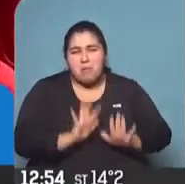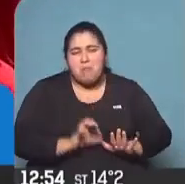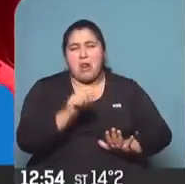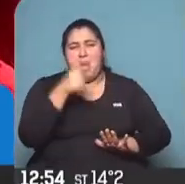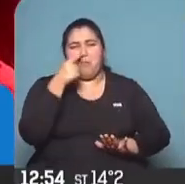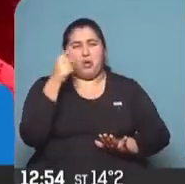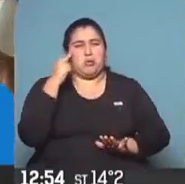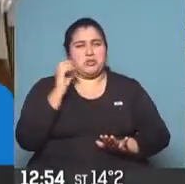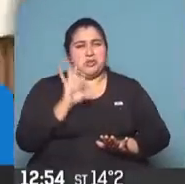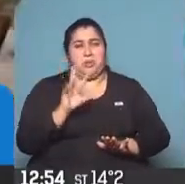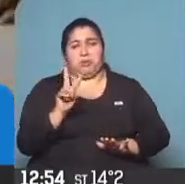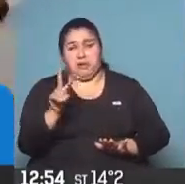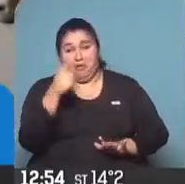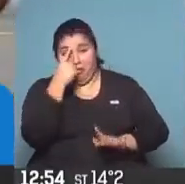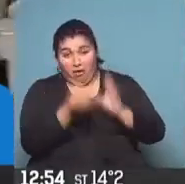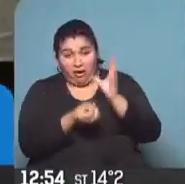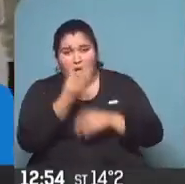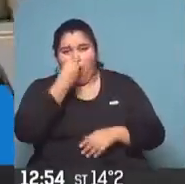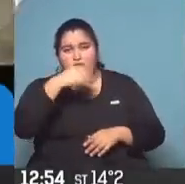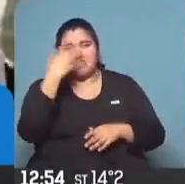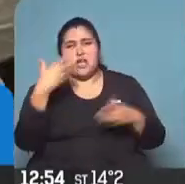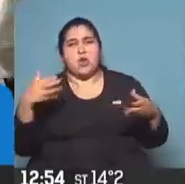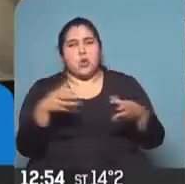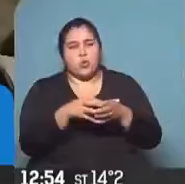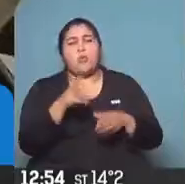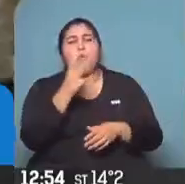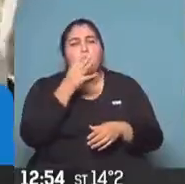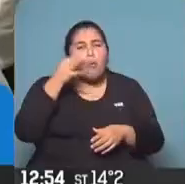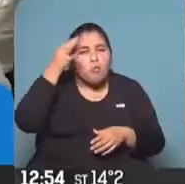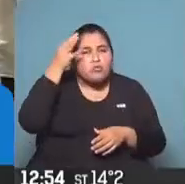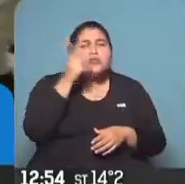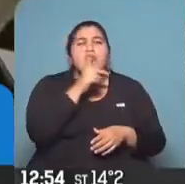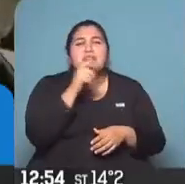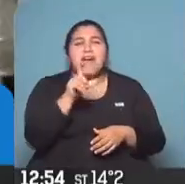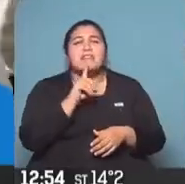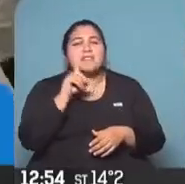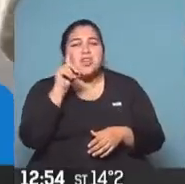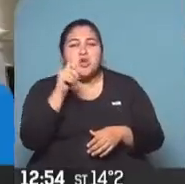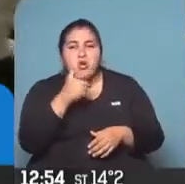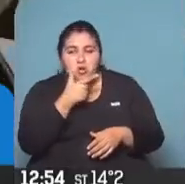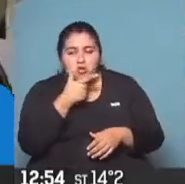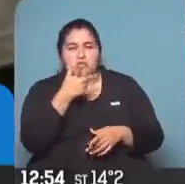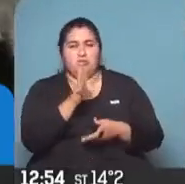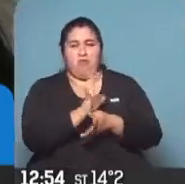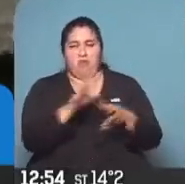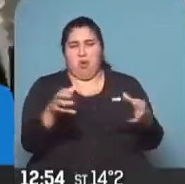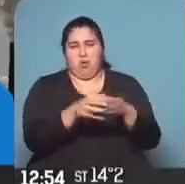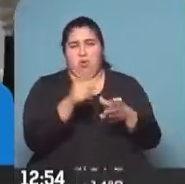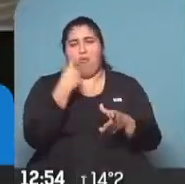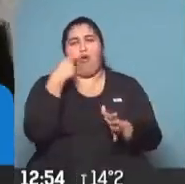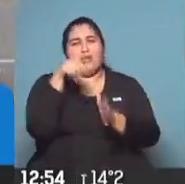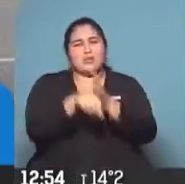1952 se creó oficialmente la bastante usos prácticos siendo la primera unidad de muchas expediciones navales en sudamérica